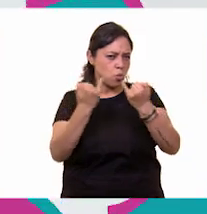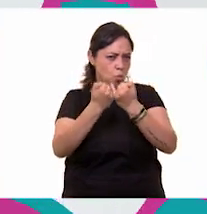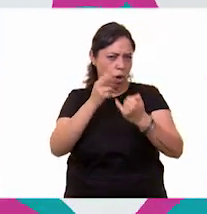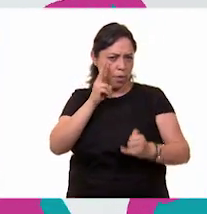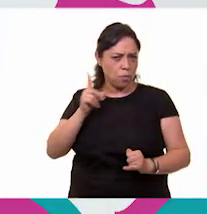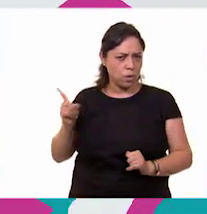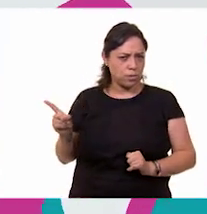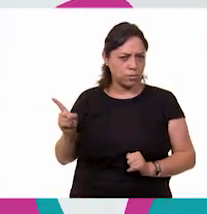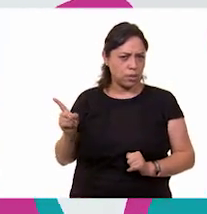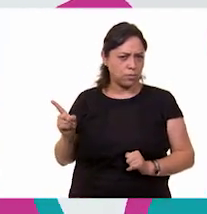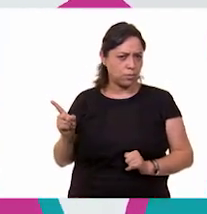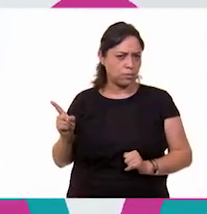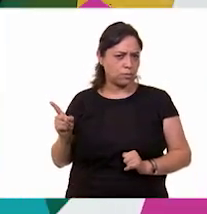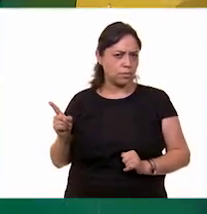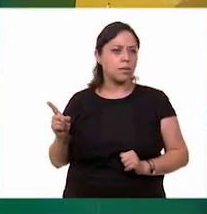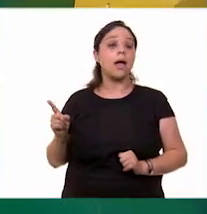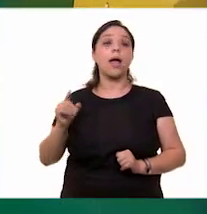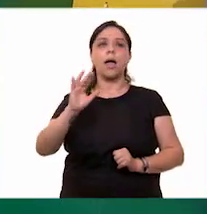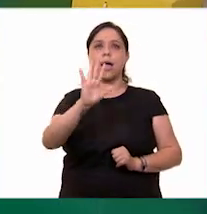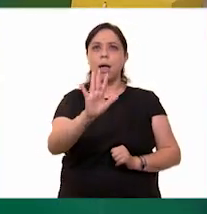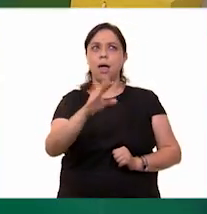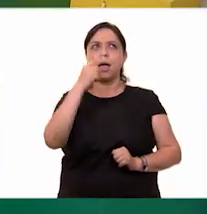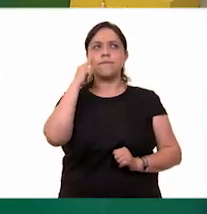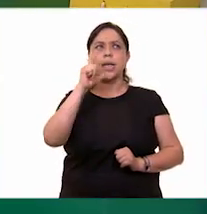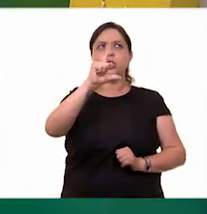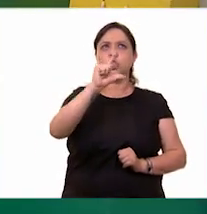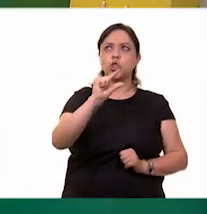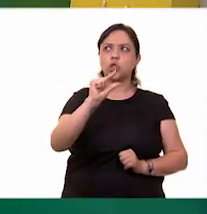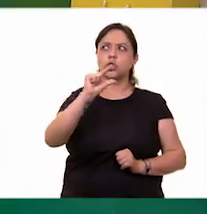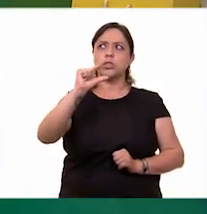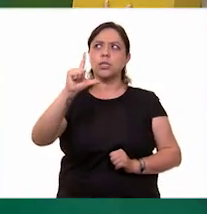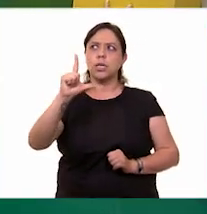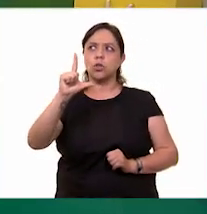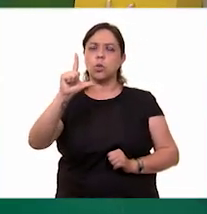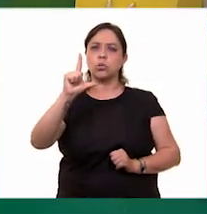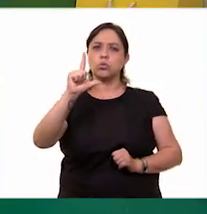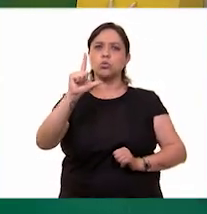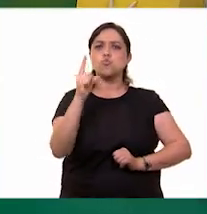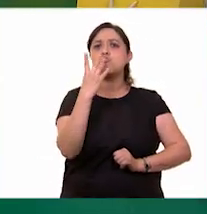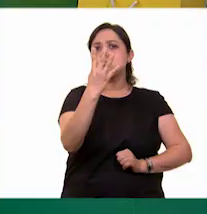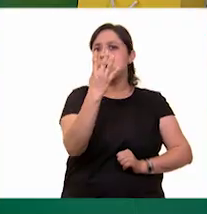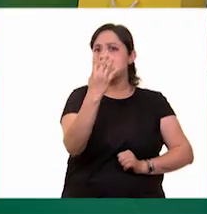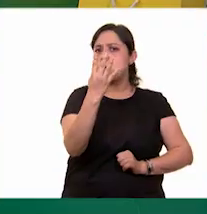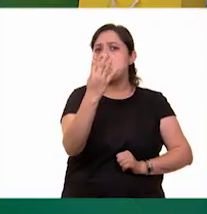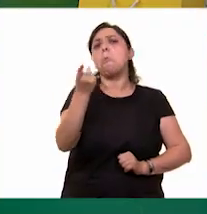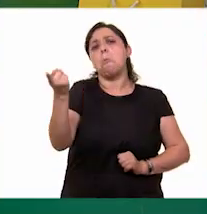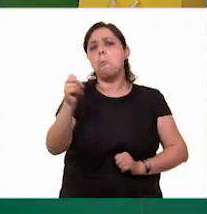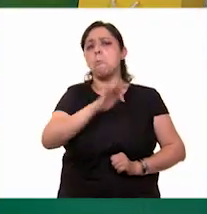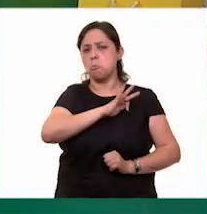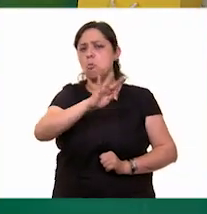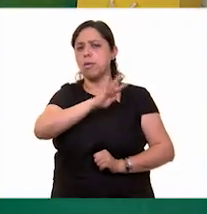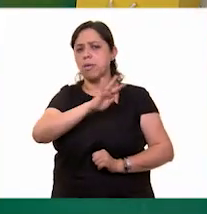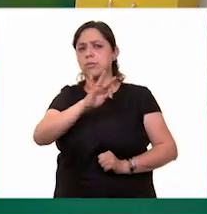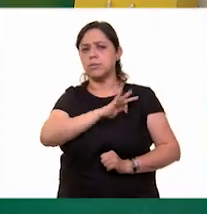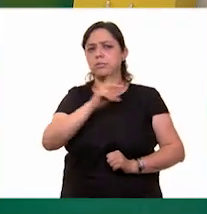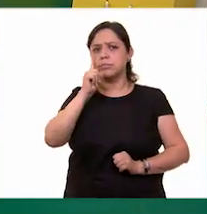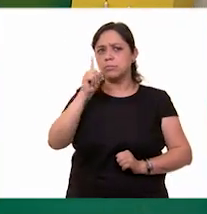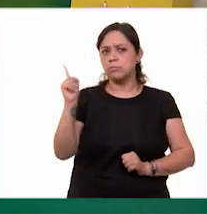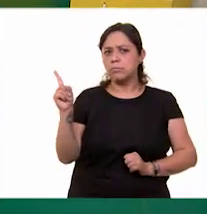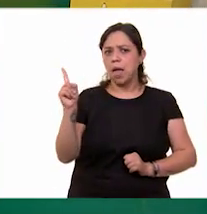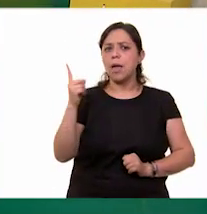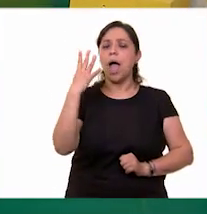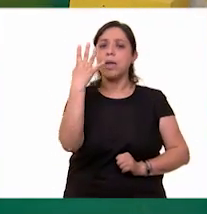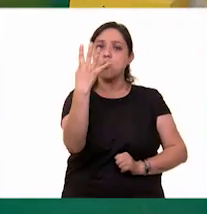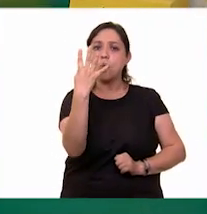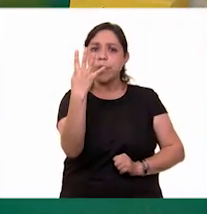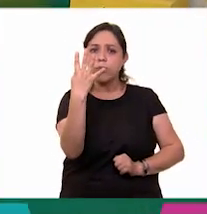que puedan ser? Figuras grandes y pequeñas de cuatro lados. Pues sí, tienen cuatro lados, nada más que los